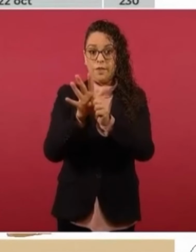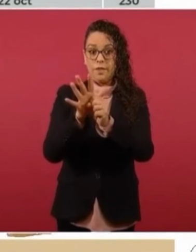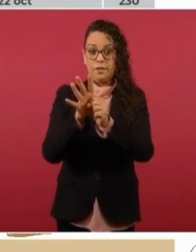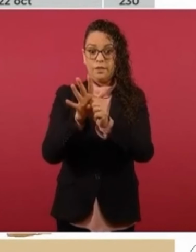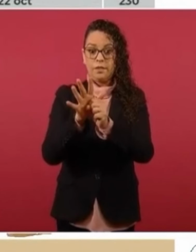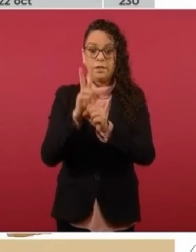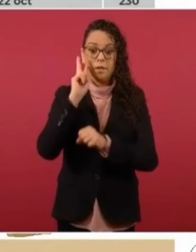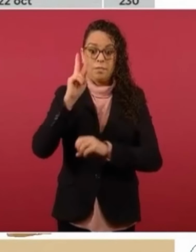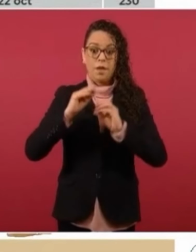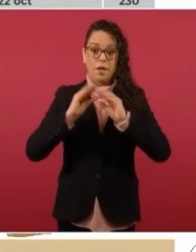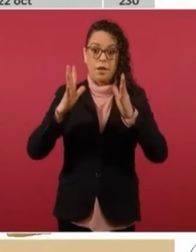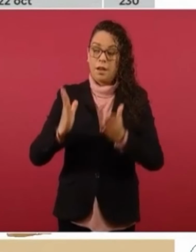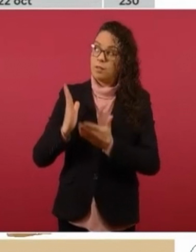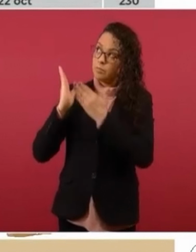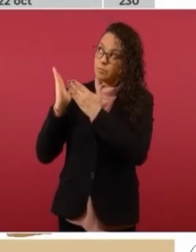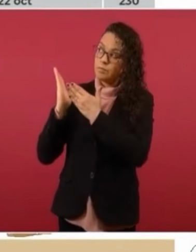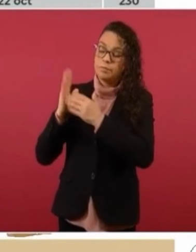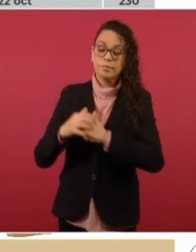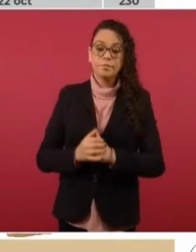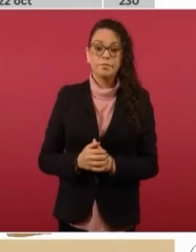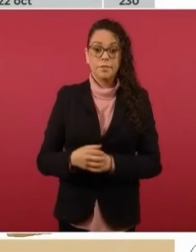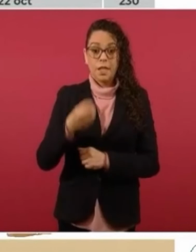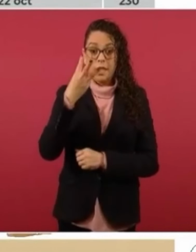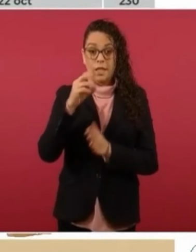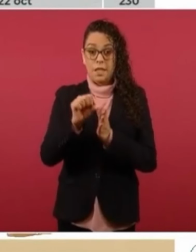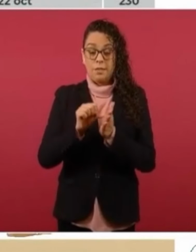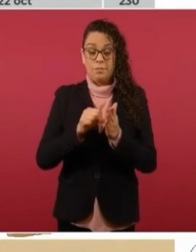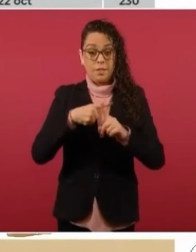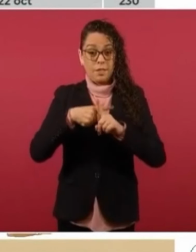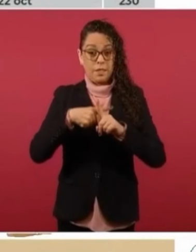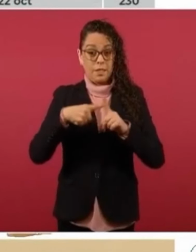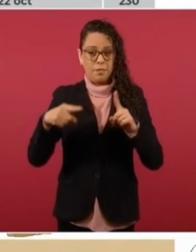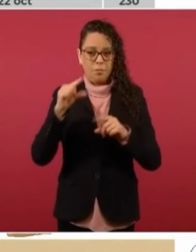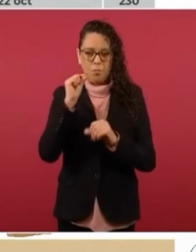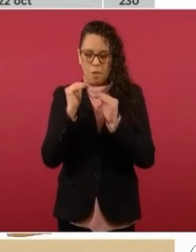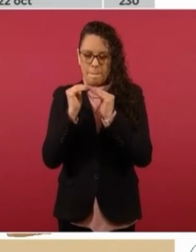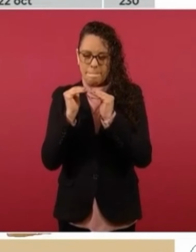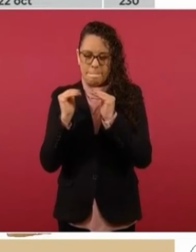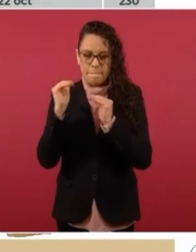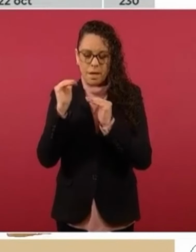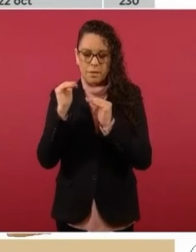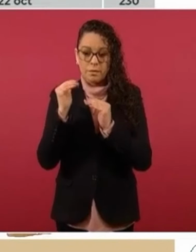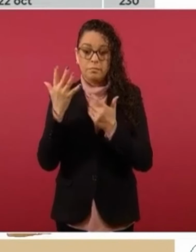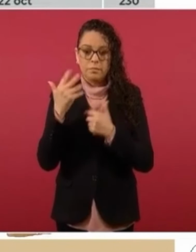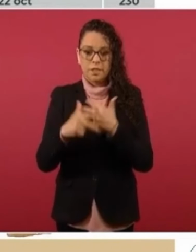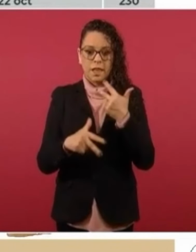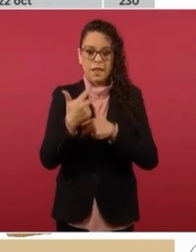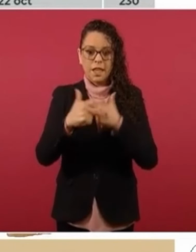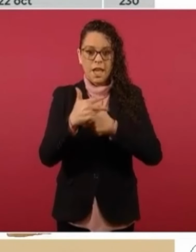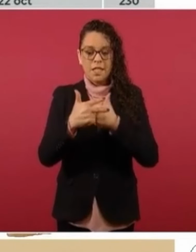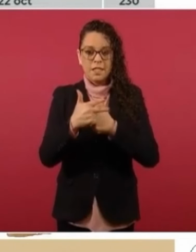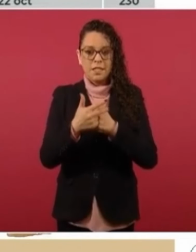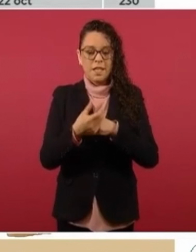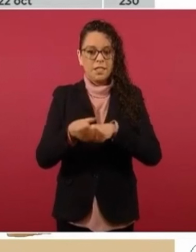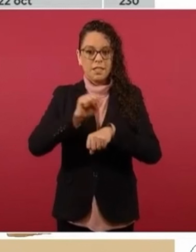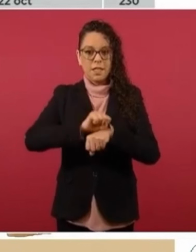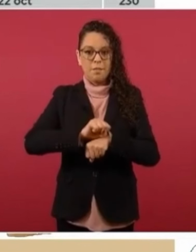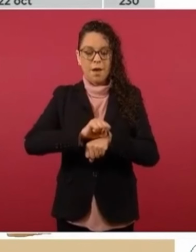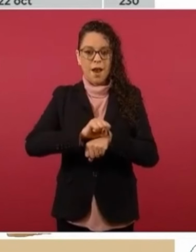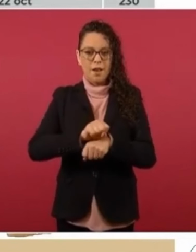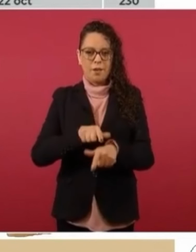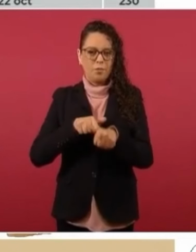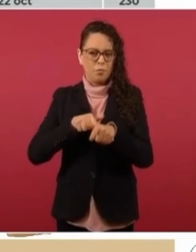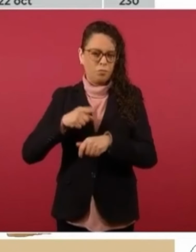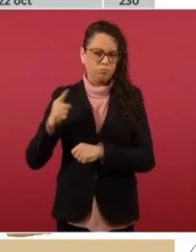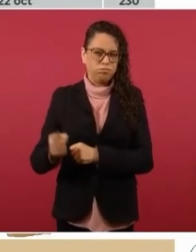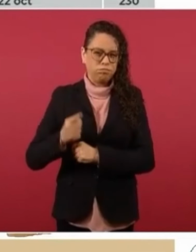observar cómo más de 3 meses y medio, poco más de 13 semanas seguidas, en un descenso continuo en